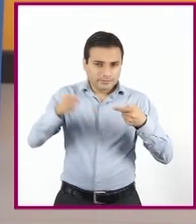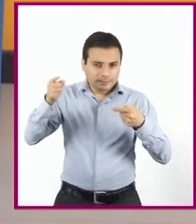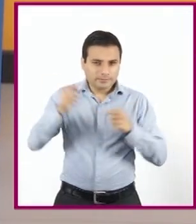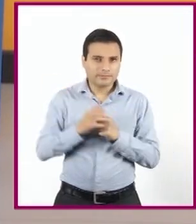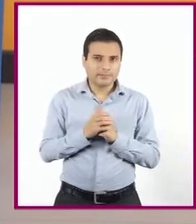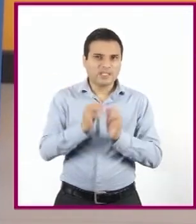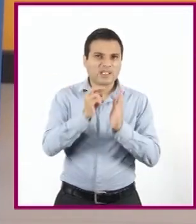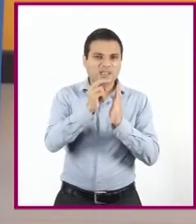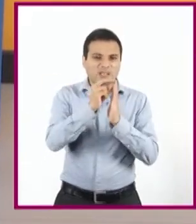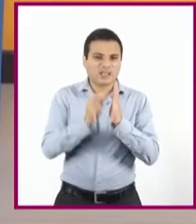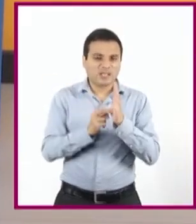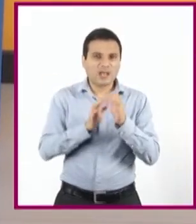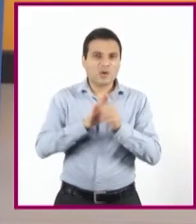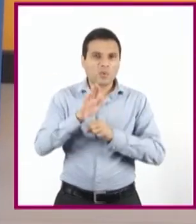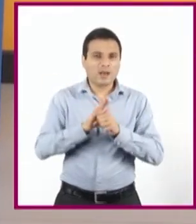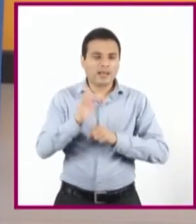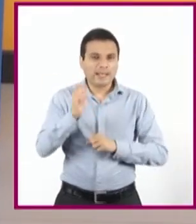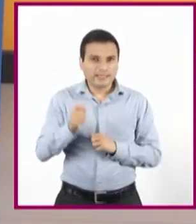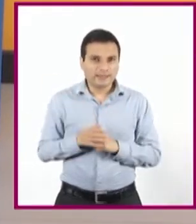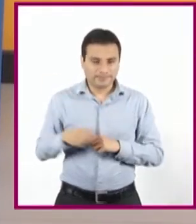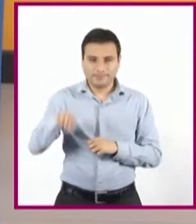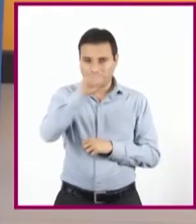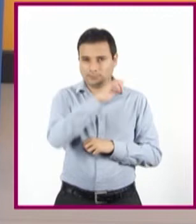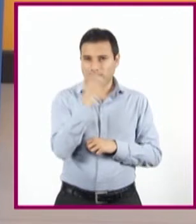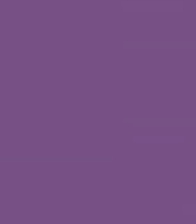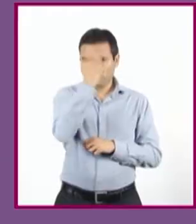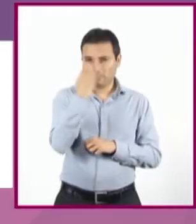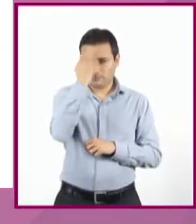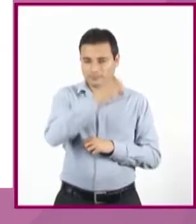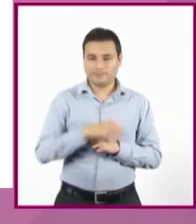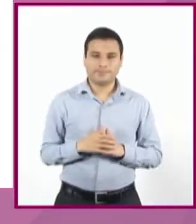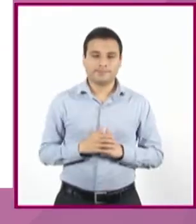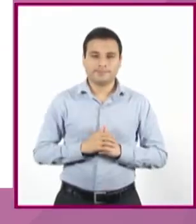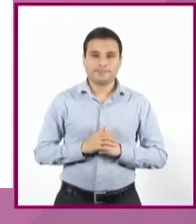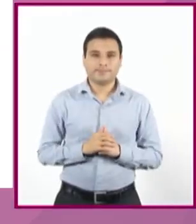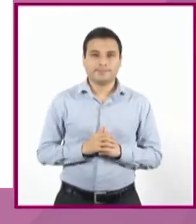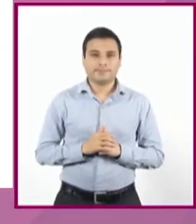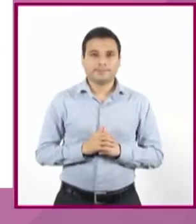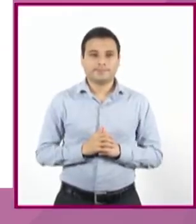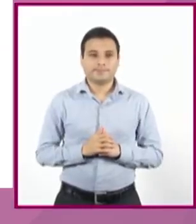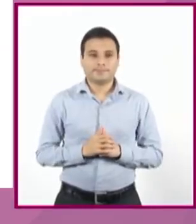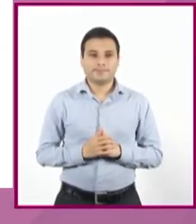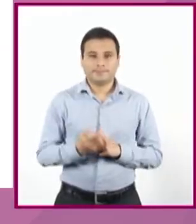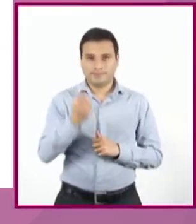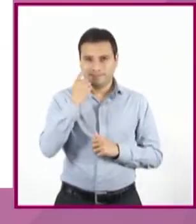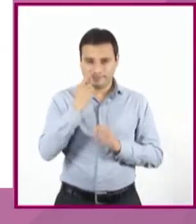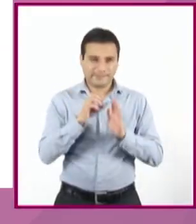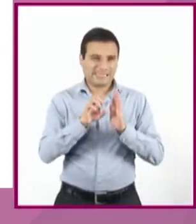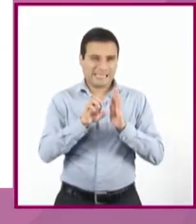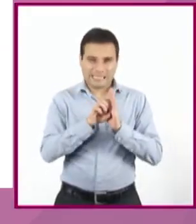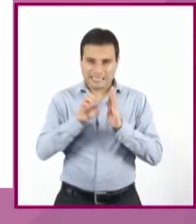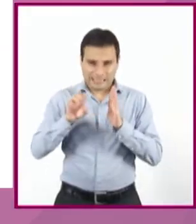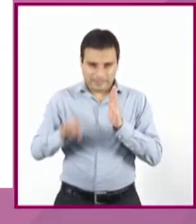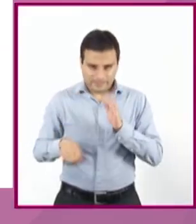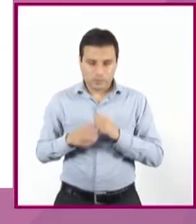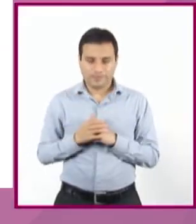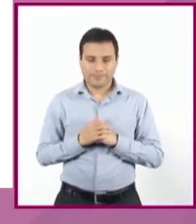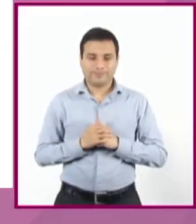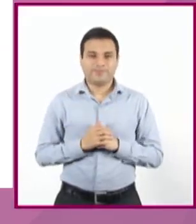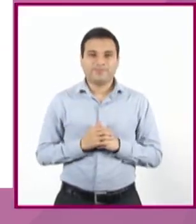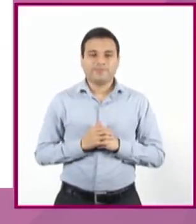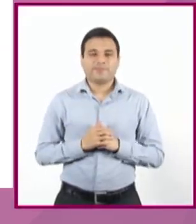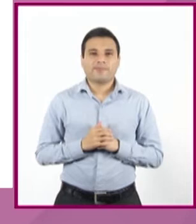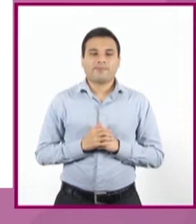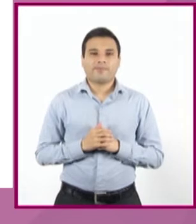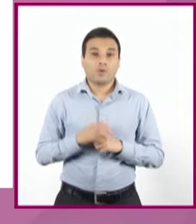de la sucesión antes de que aparezca en la pantalla. Aquí tenemos un ejemplo de una sucesión aritmética